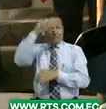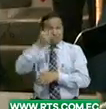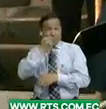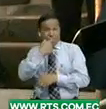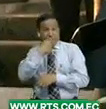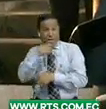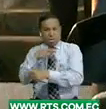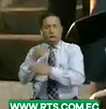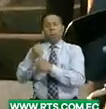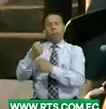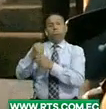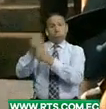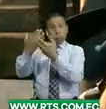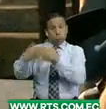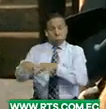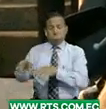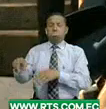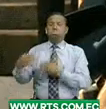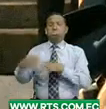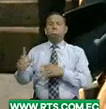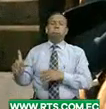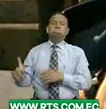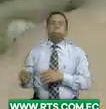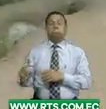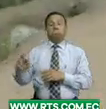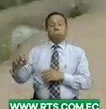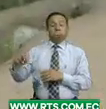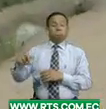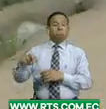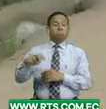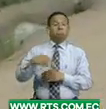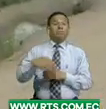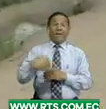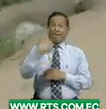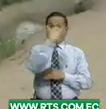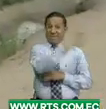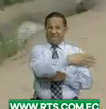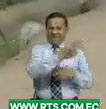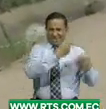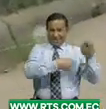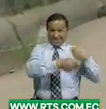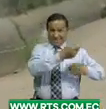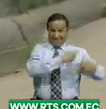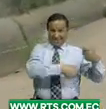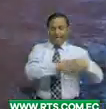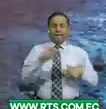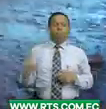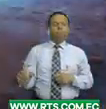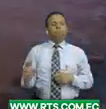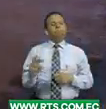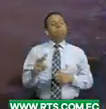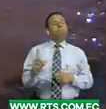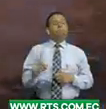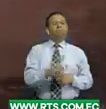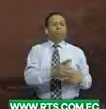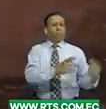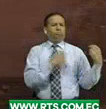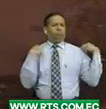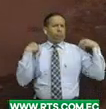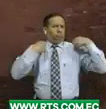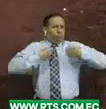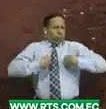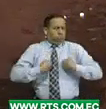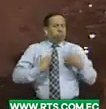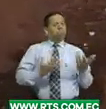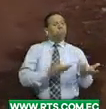vez que terminó su jornada, llegó a esta despensa ubicada en los exteriores del centro carcelario. Aquí fue a retirar una mochila para